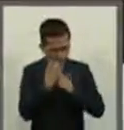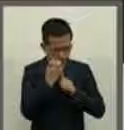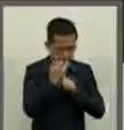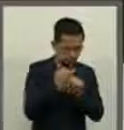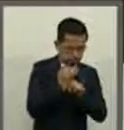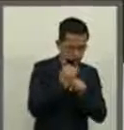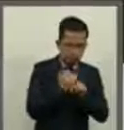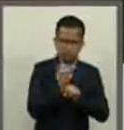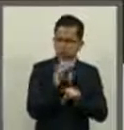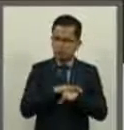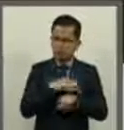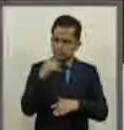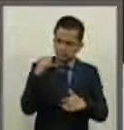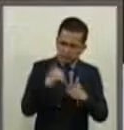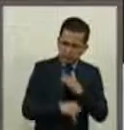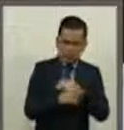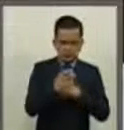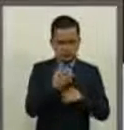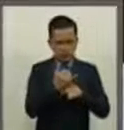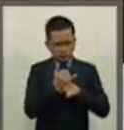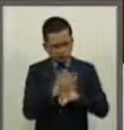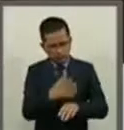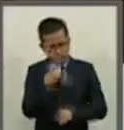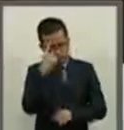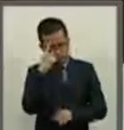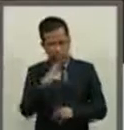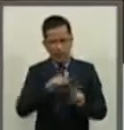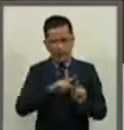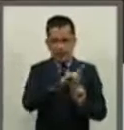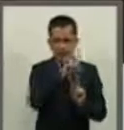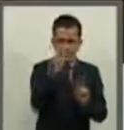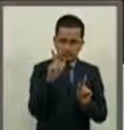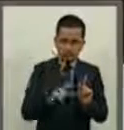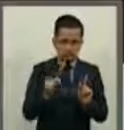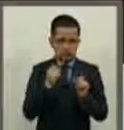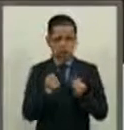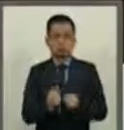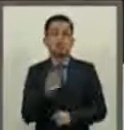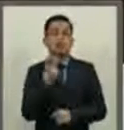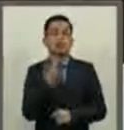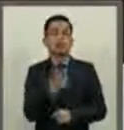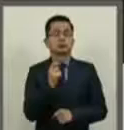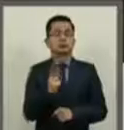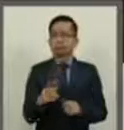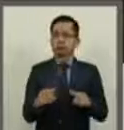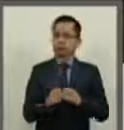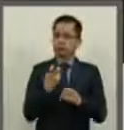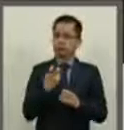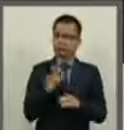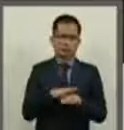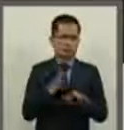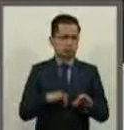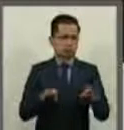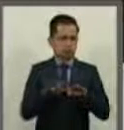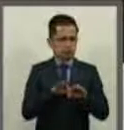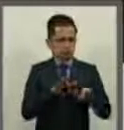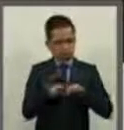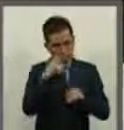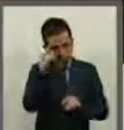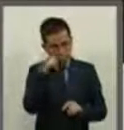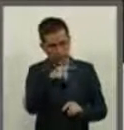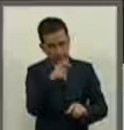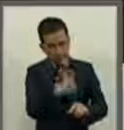la investigación e información de seguridad nacional, será una de las tareas prioritarias de esta